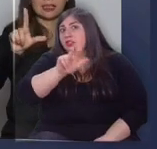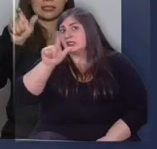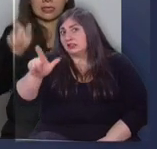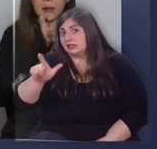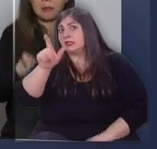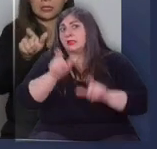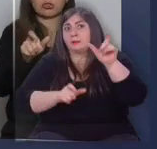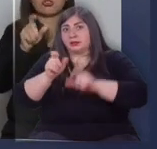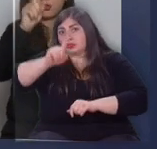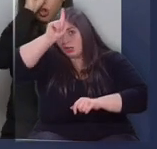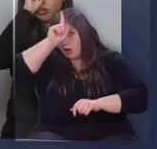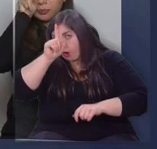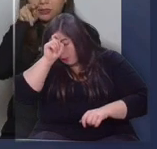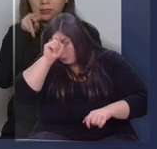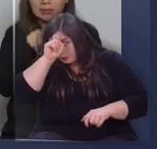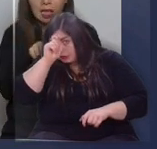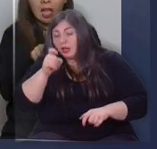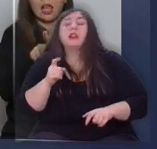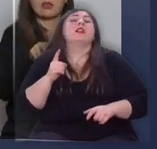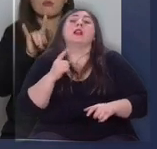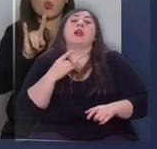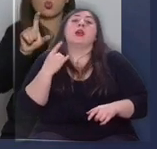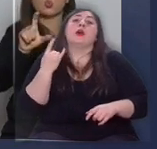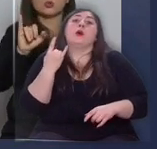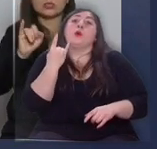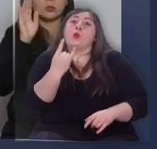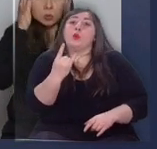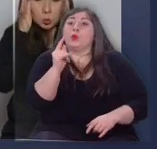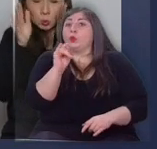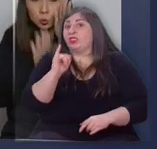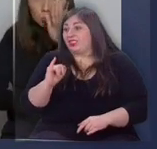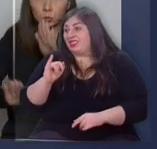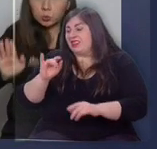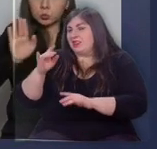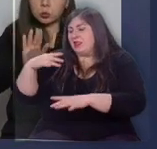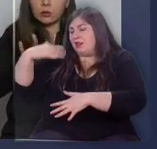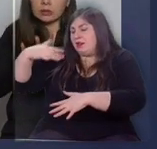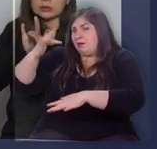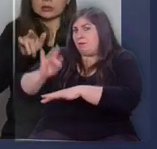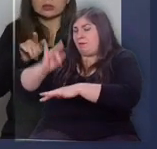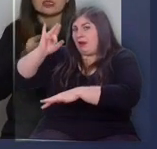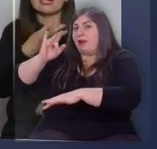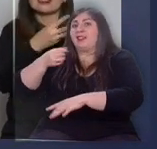387 pacientes hospitalizados en unidades de cuidado intensivos y de ellos